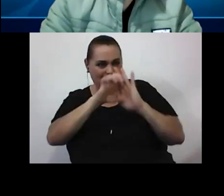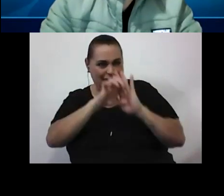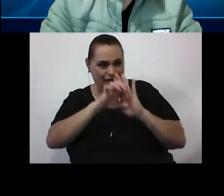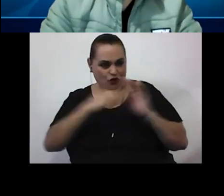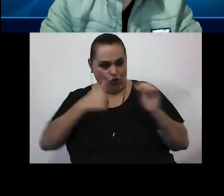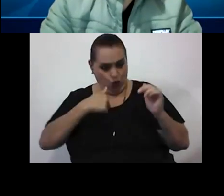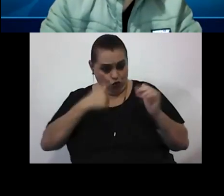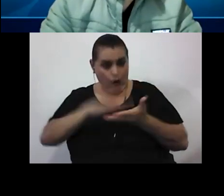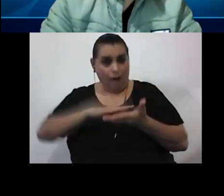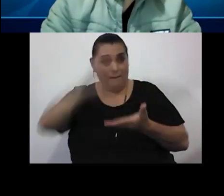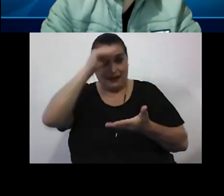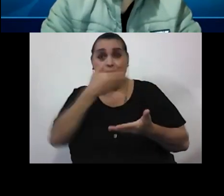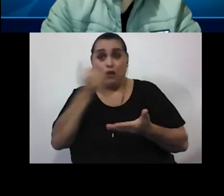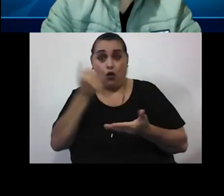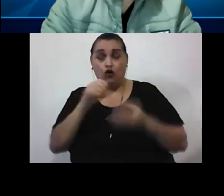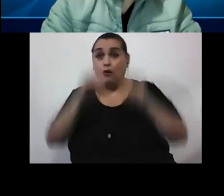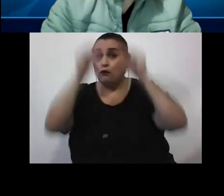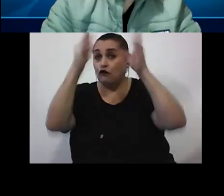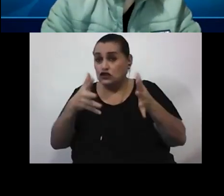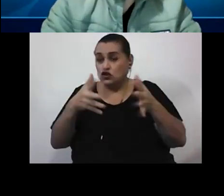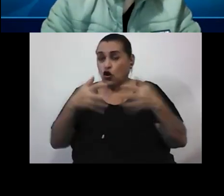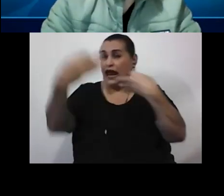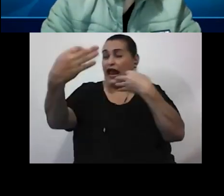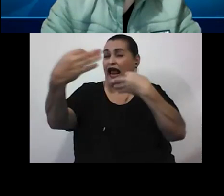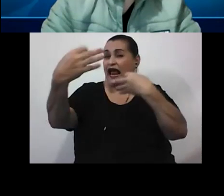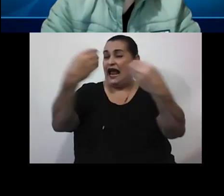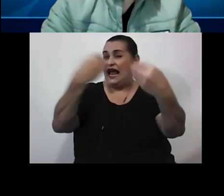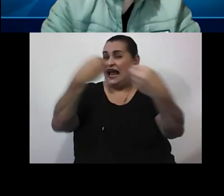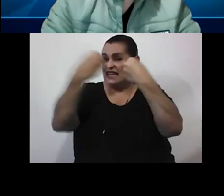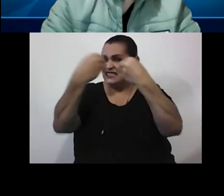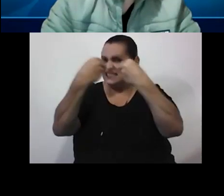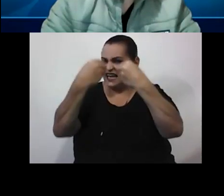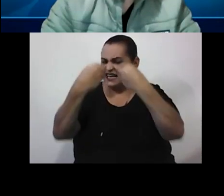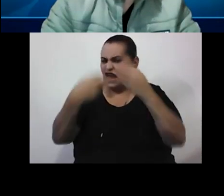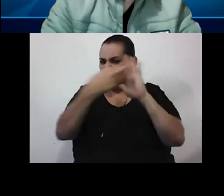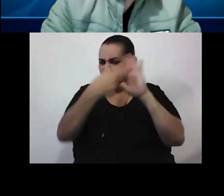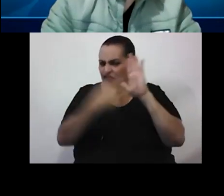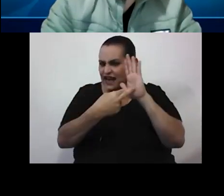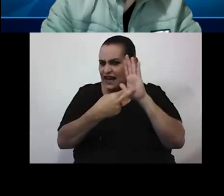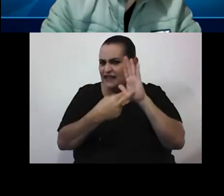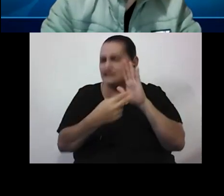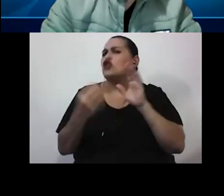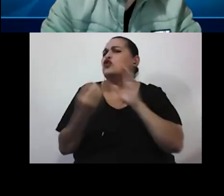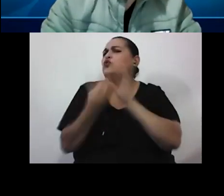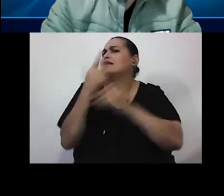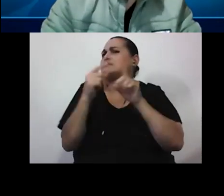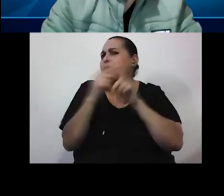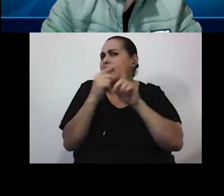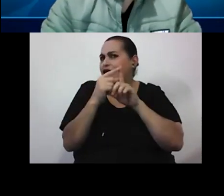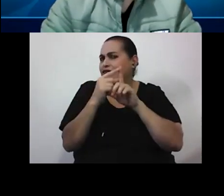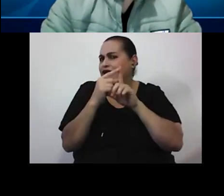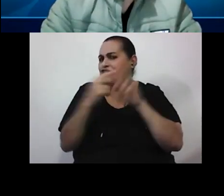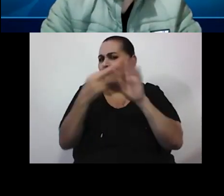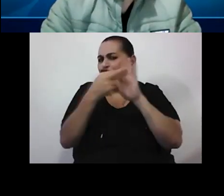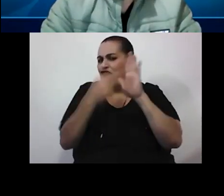aprendería mejor si su profesor le muestra cómo escribir nuevas palabras y le enseña las reglas de ortografía. O si